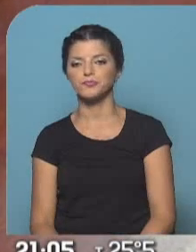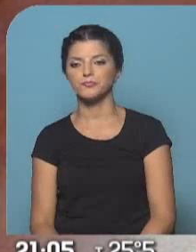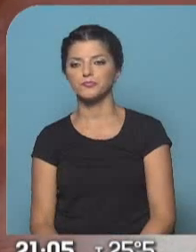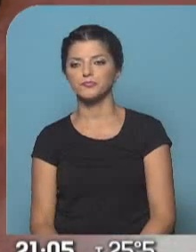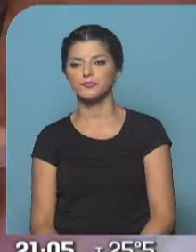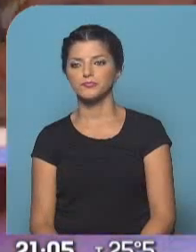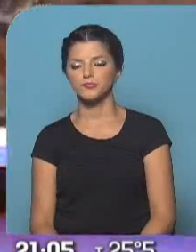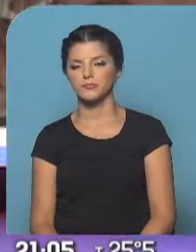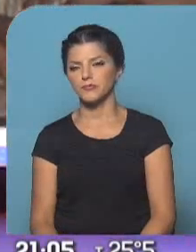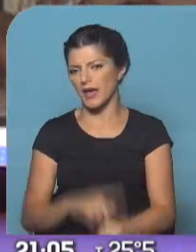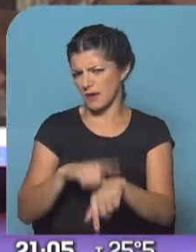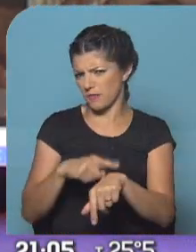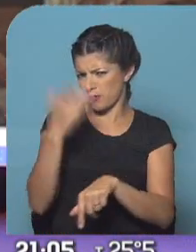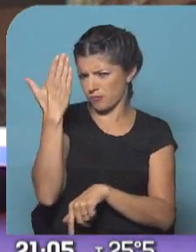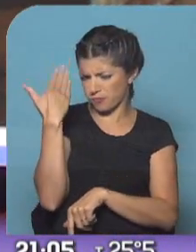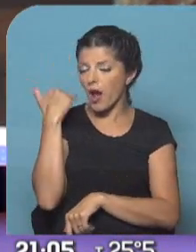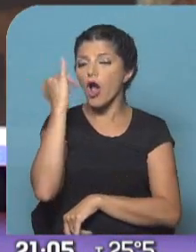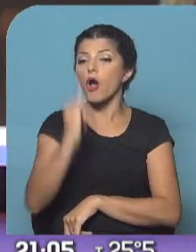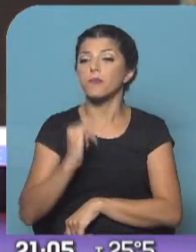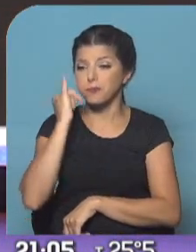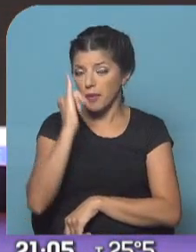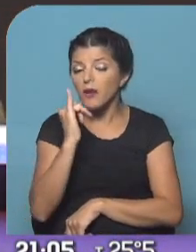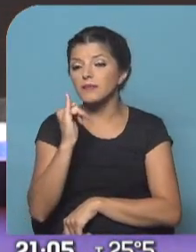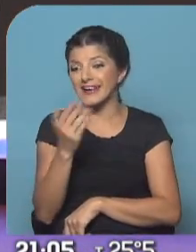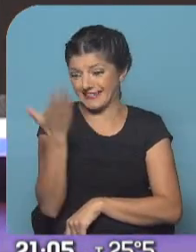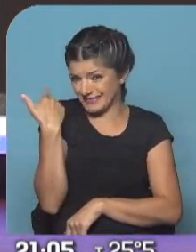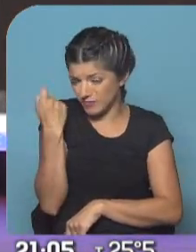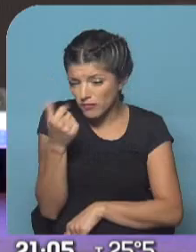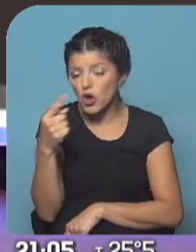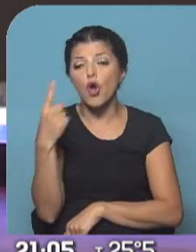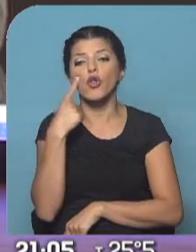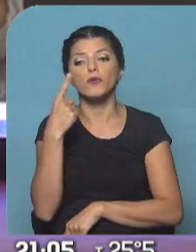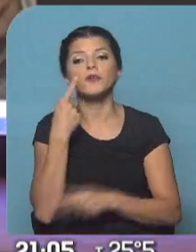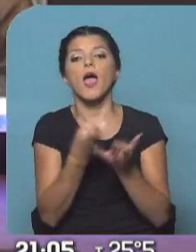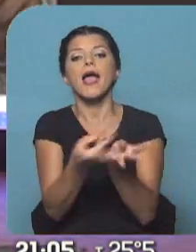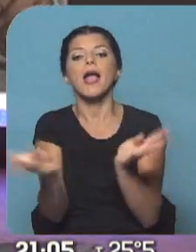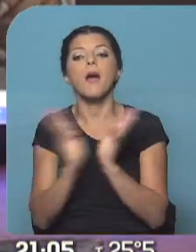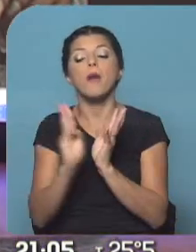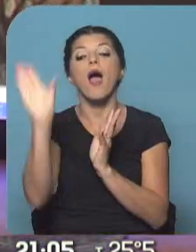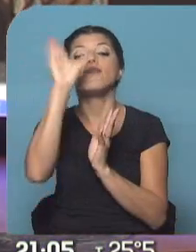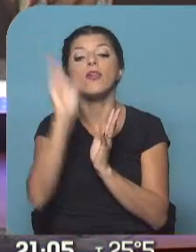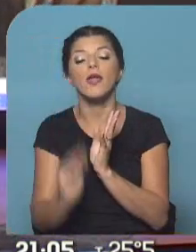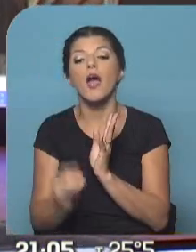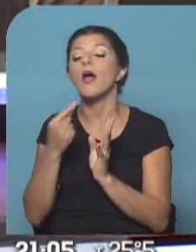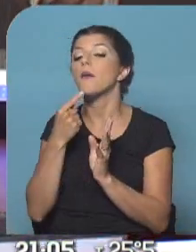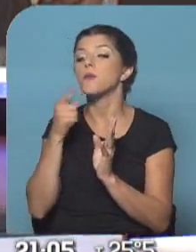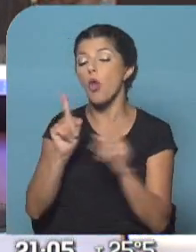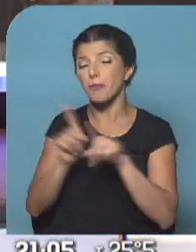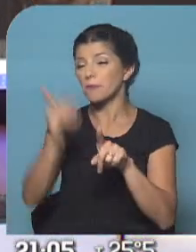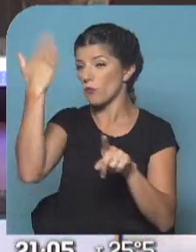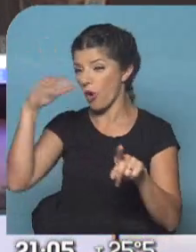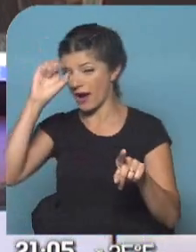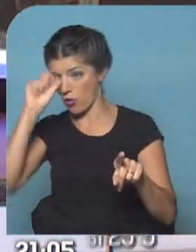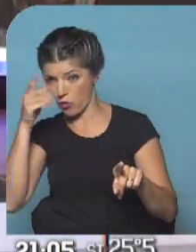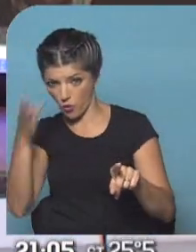Lo contábamos hace algunos minutos nada más, fue noticia de último momento. La Cámara Federal ratificó el pedido que hizo el juez federal